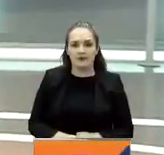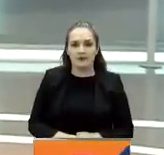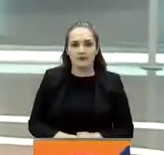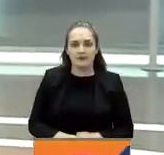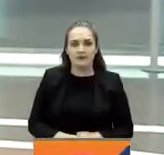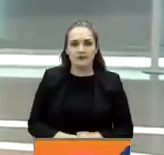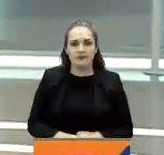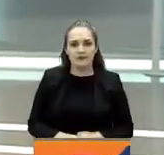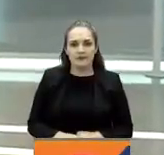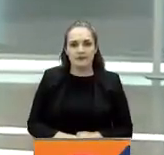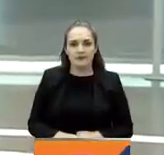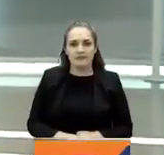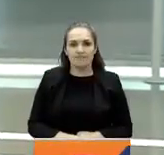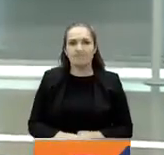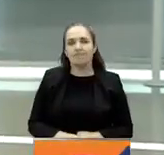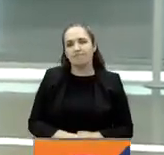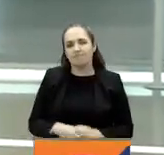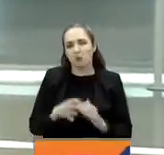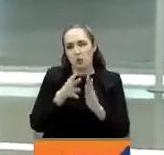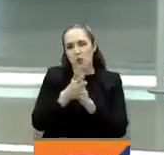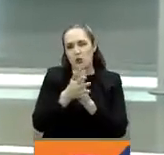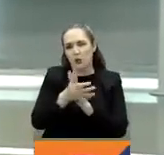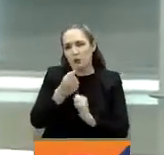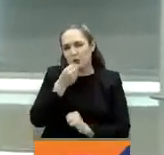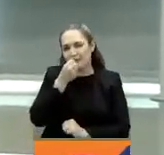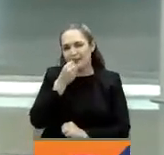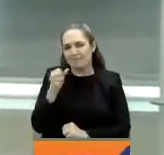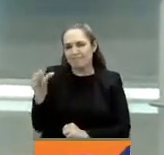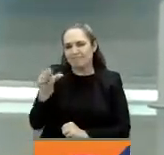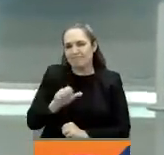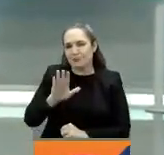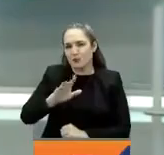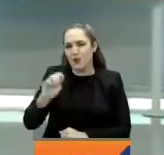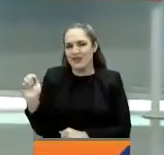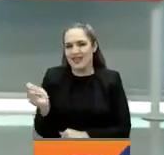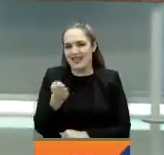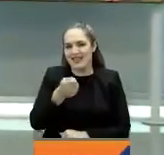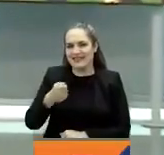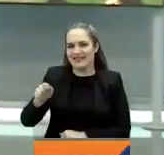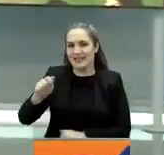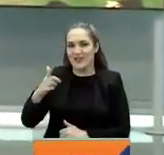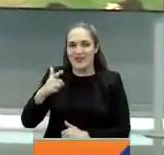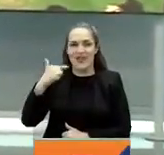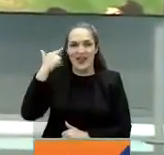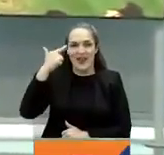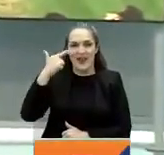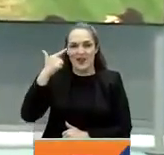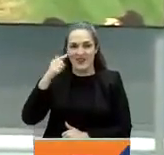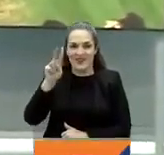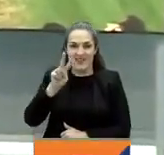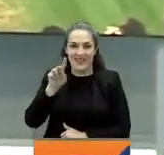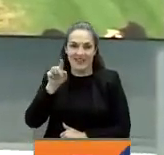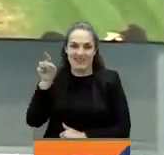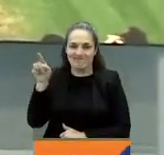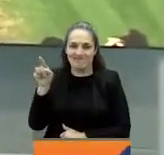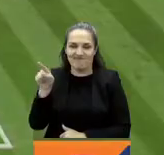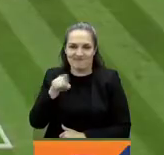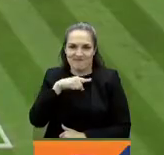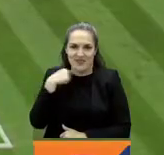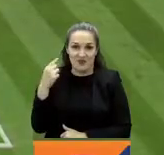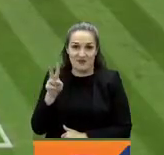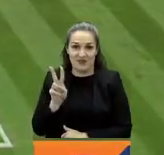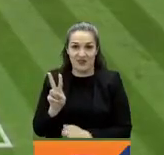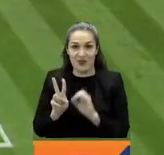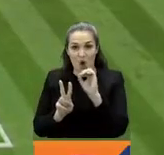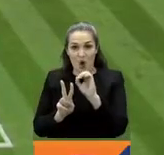Y no son buenas las noticias para Colombia en el abierto de tenis de Wimbledon. Cabal y Farah quedaron eliminados en los cuartos